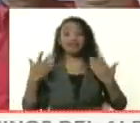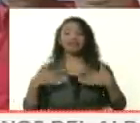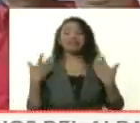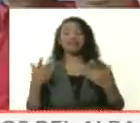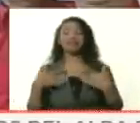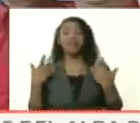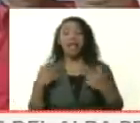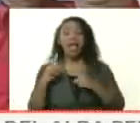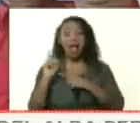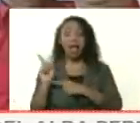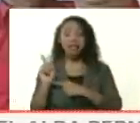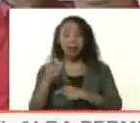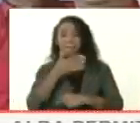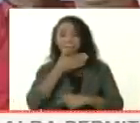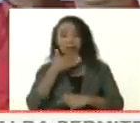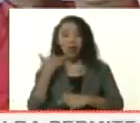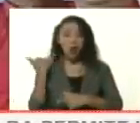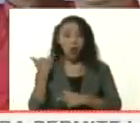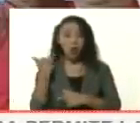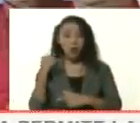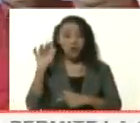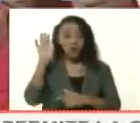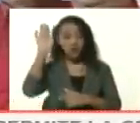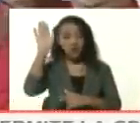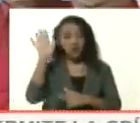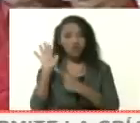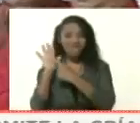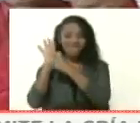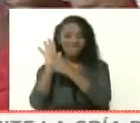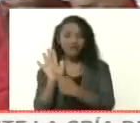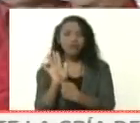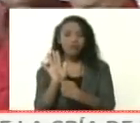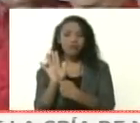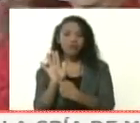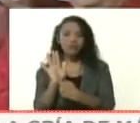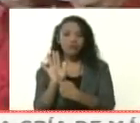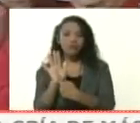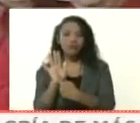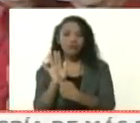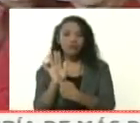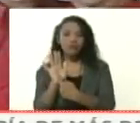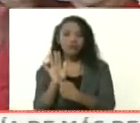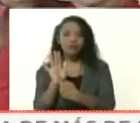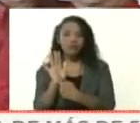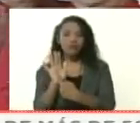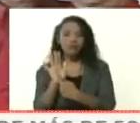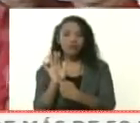mejor lección que nosotros le damos a los jóvenes. Es la